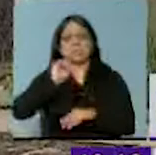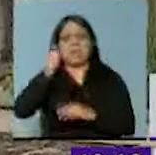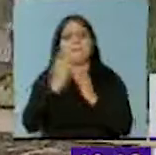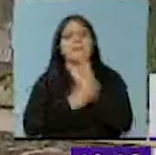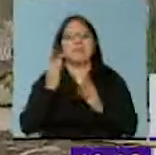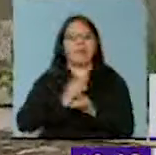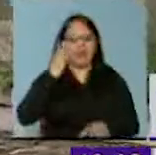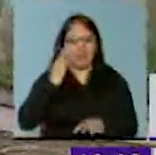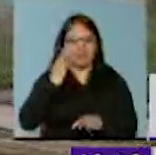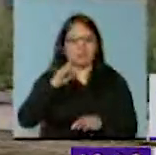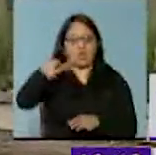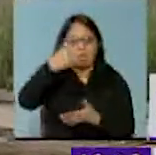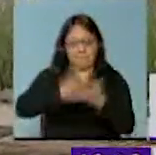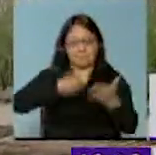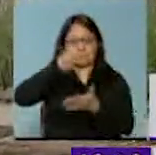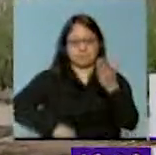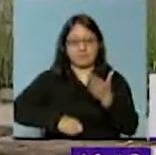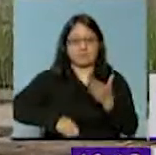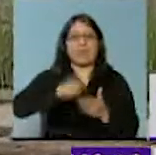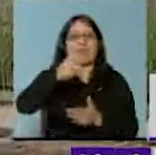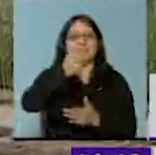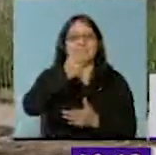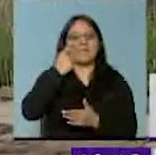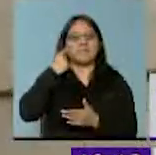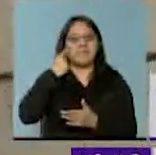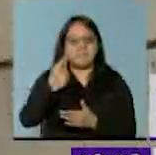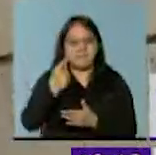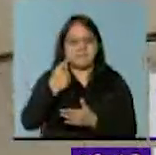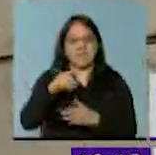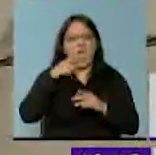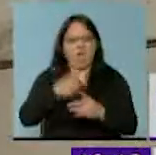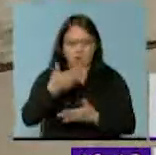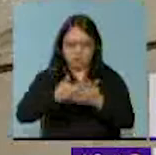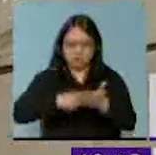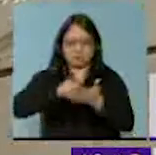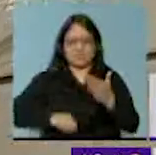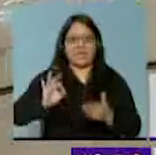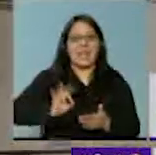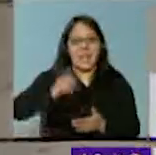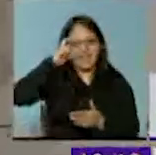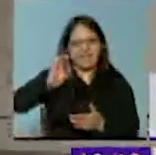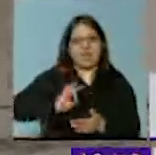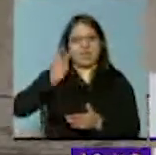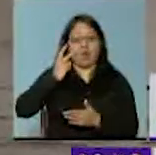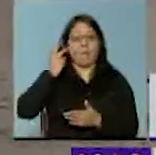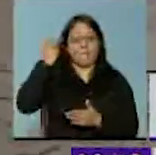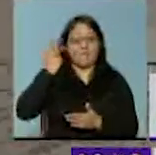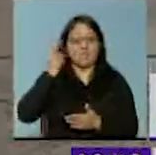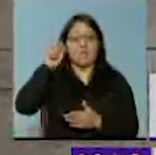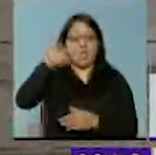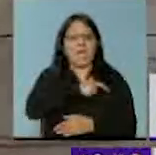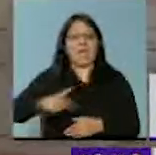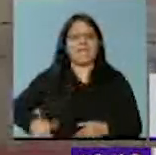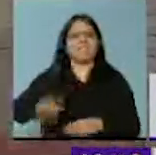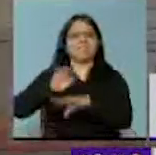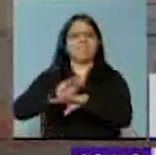Educación a partir de la firma del decreto 6000. ¿Qué indica el decreto 6000 de enero de 2018? Que el Estado debe hacerse cargo de los